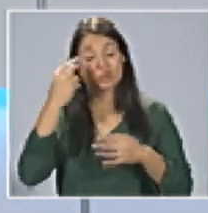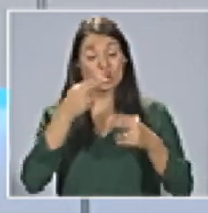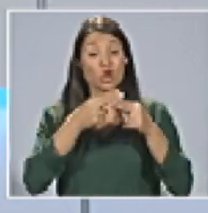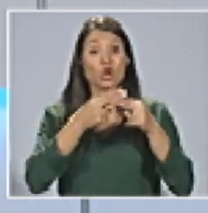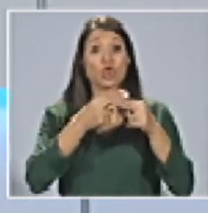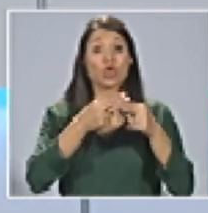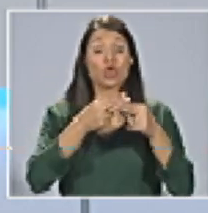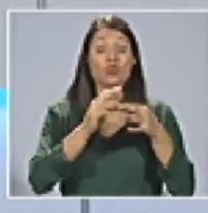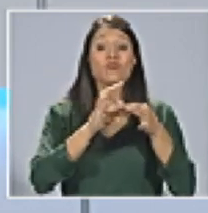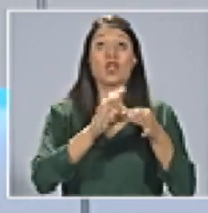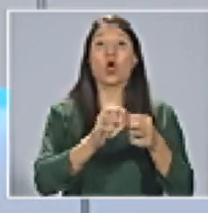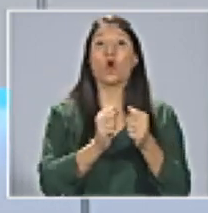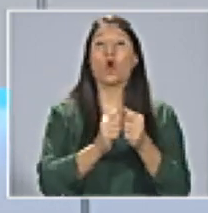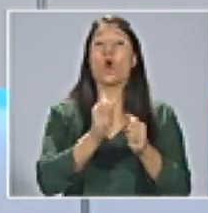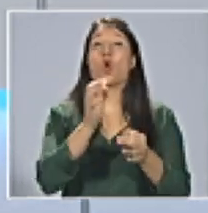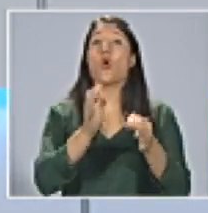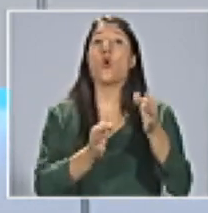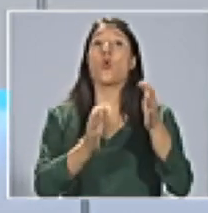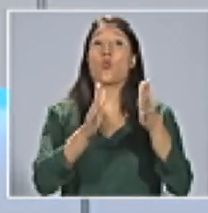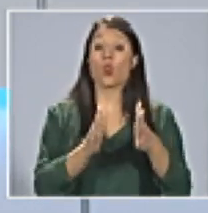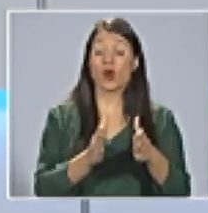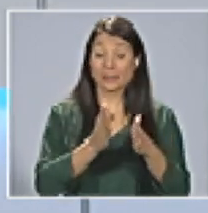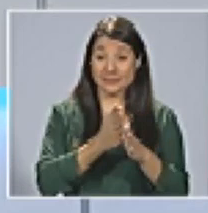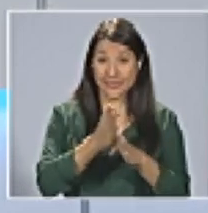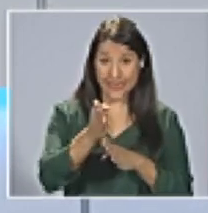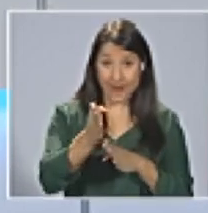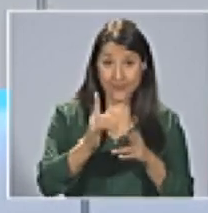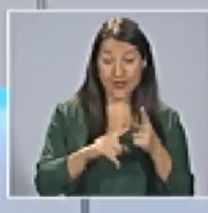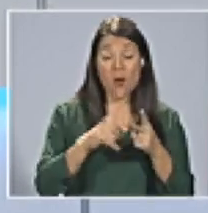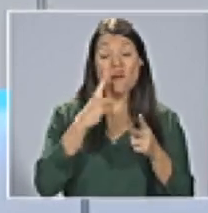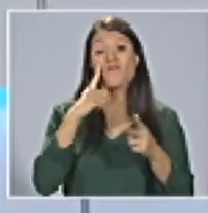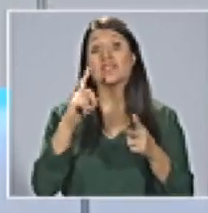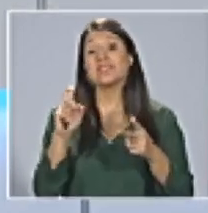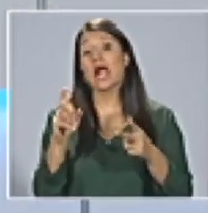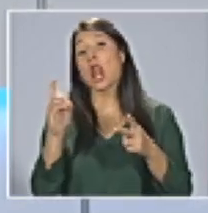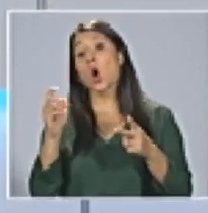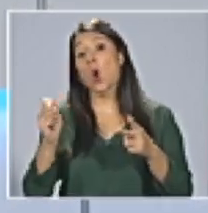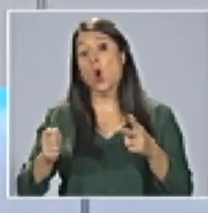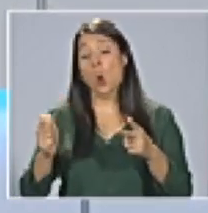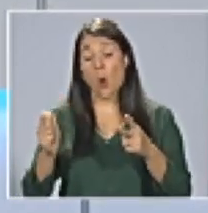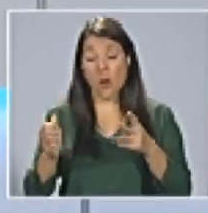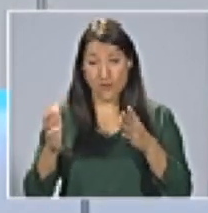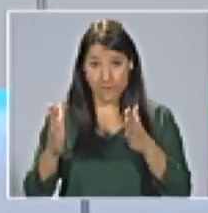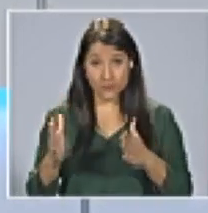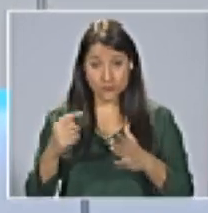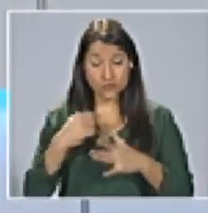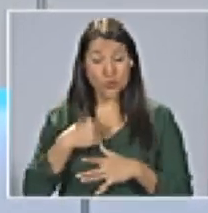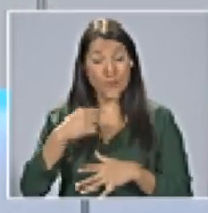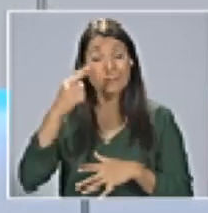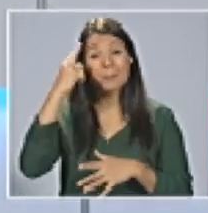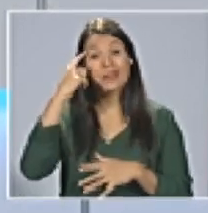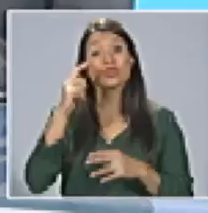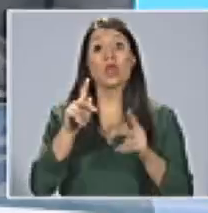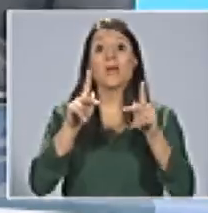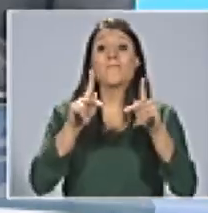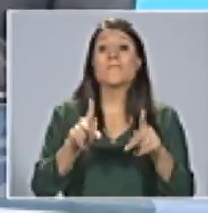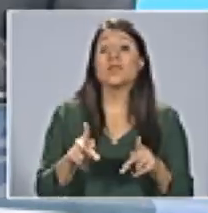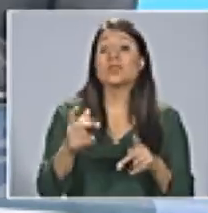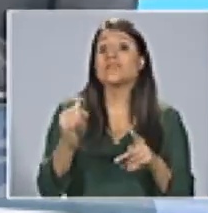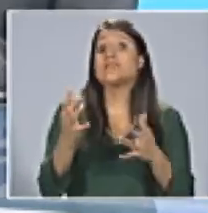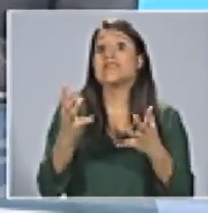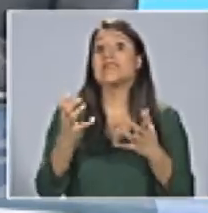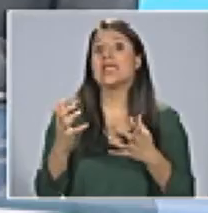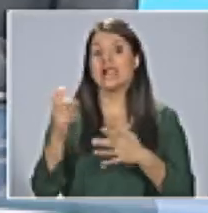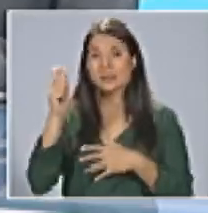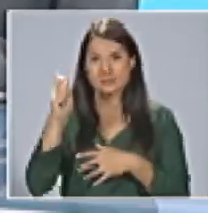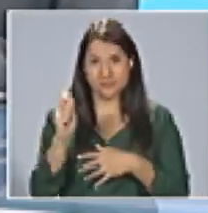los jueces de carrera o fiscales y defensores públicos, me parece que quienes estén próximos a optar por la jubilación van